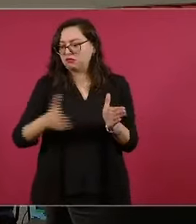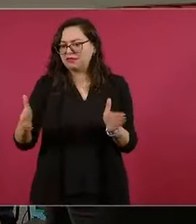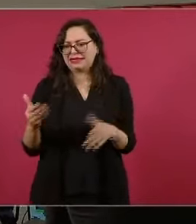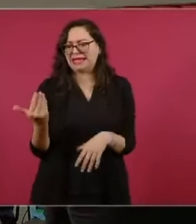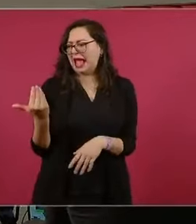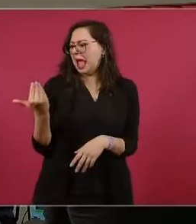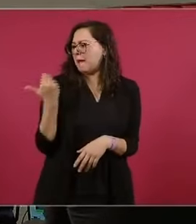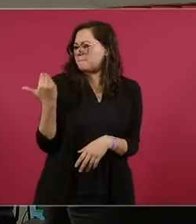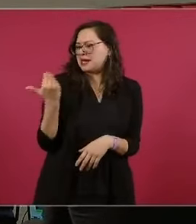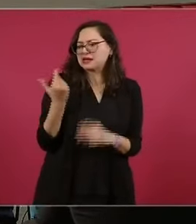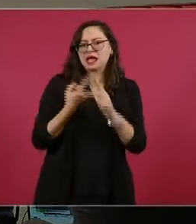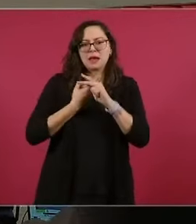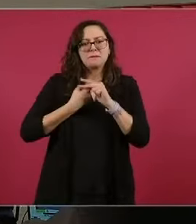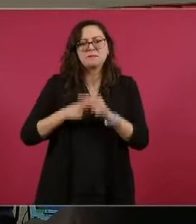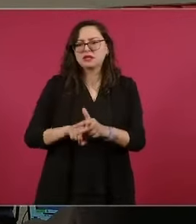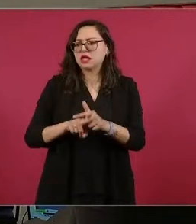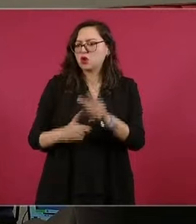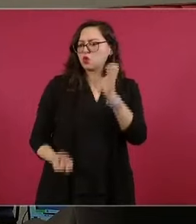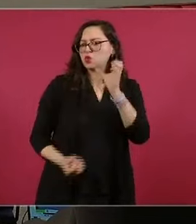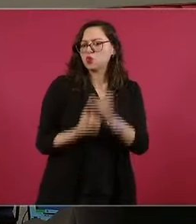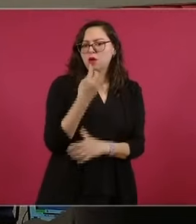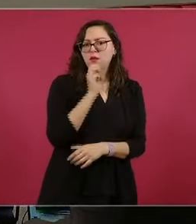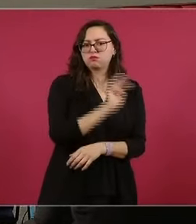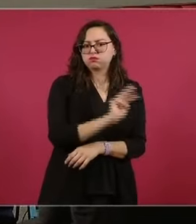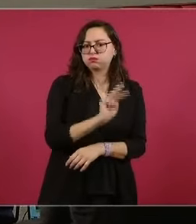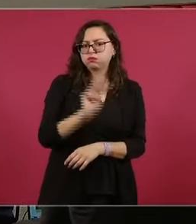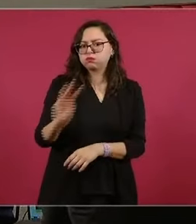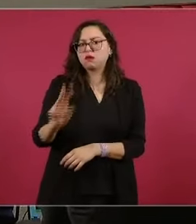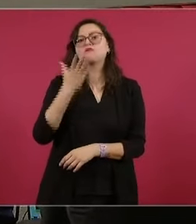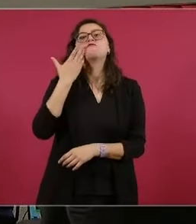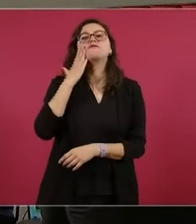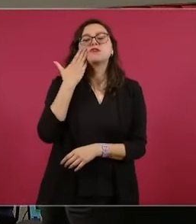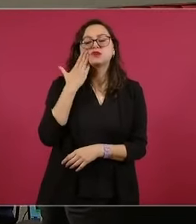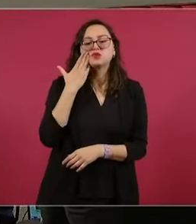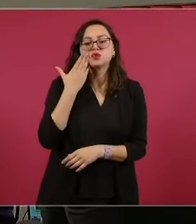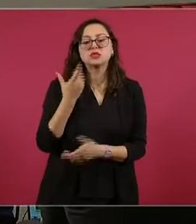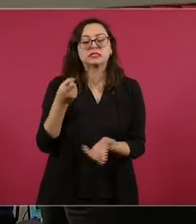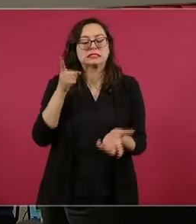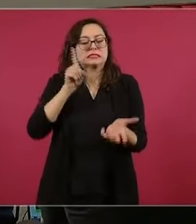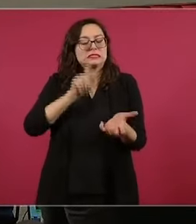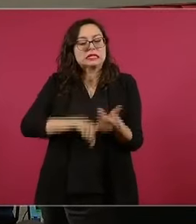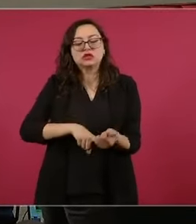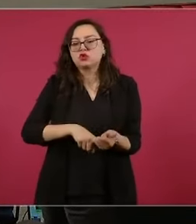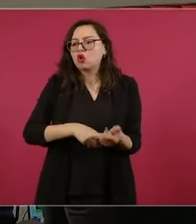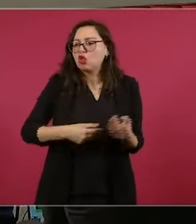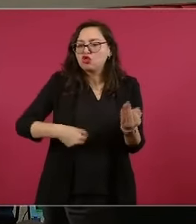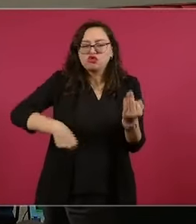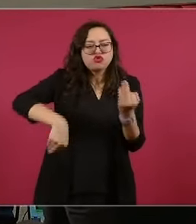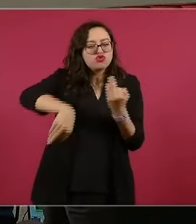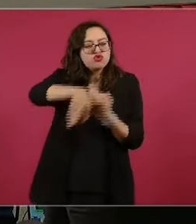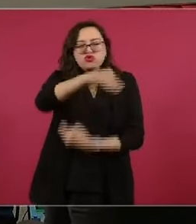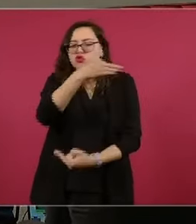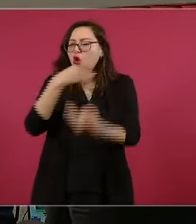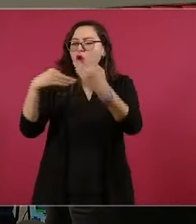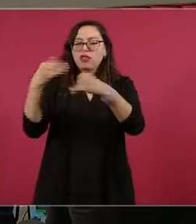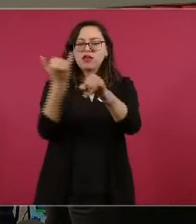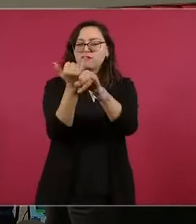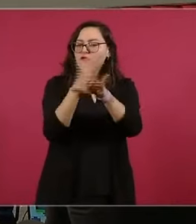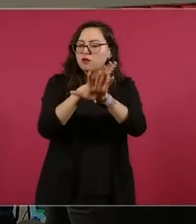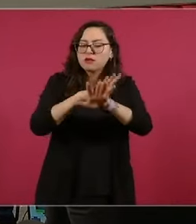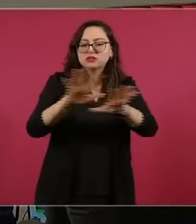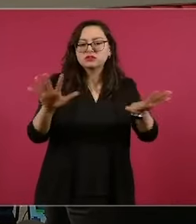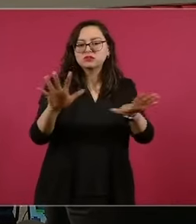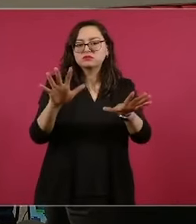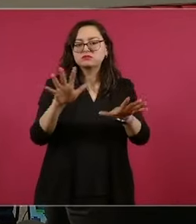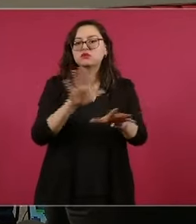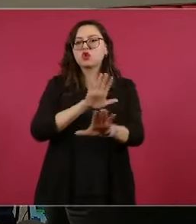creación estas páginas de Facebook. Y estos impulsan feroces mensajes y propaganda negra contra